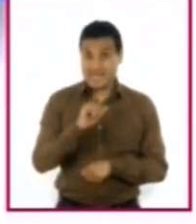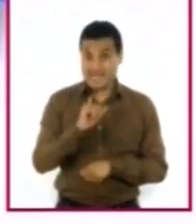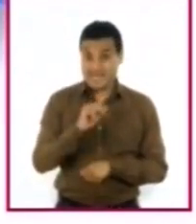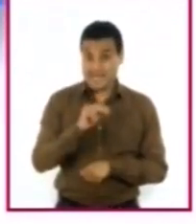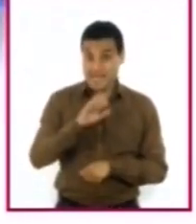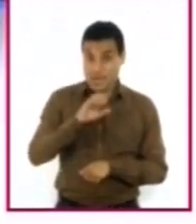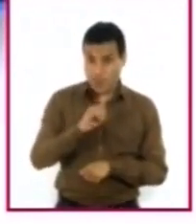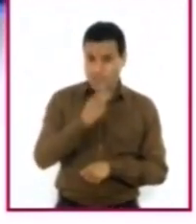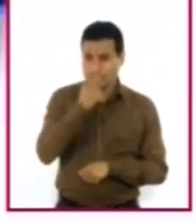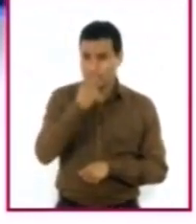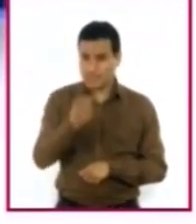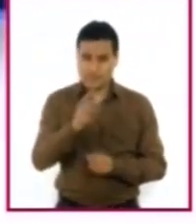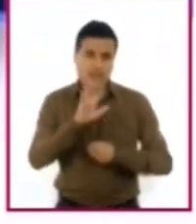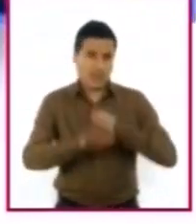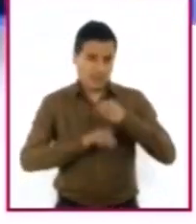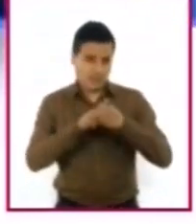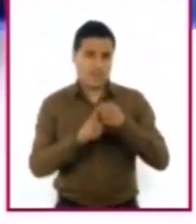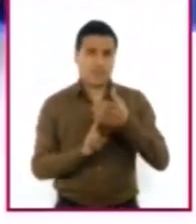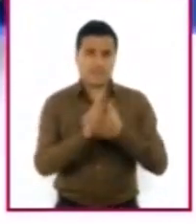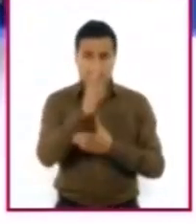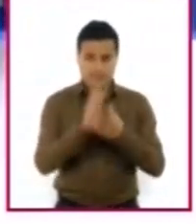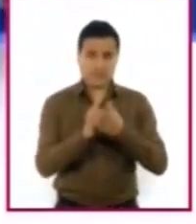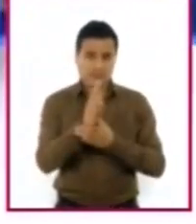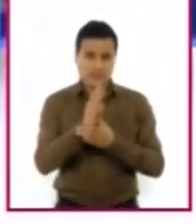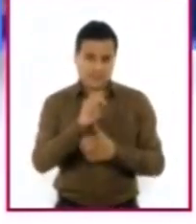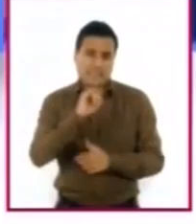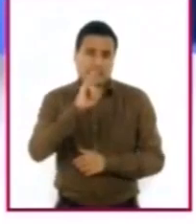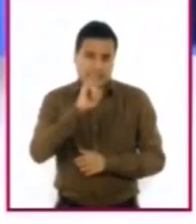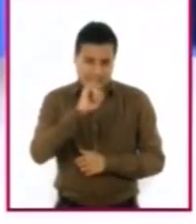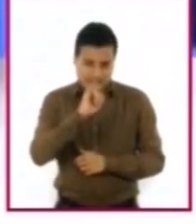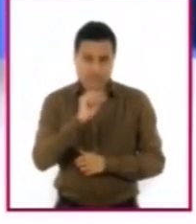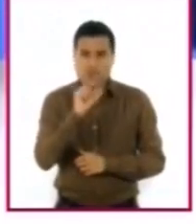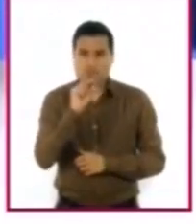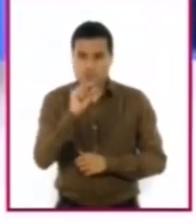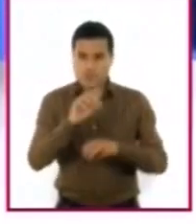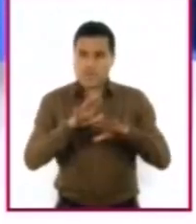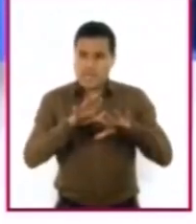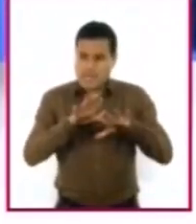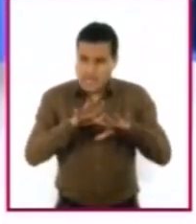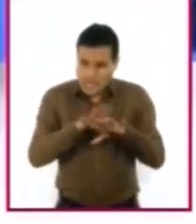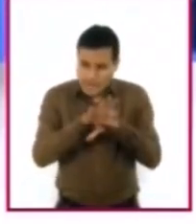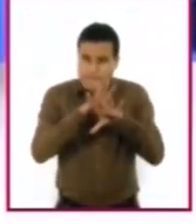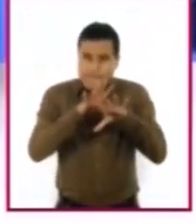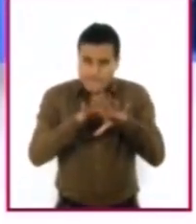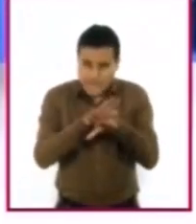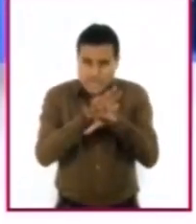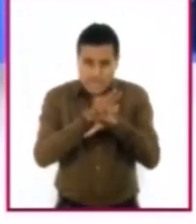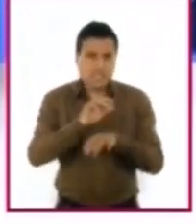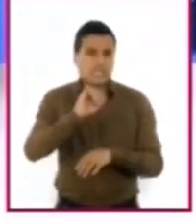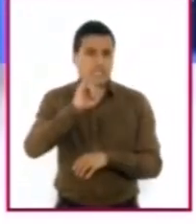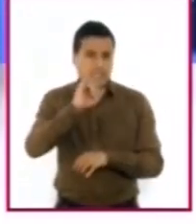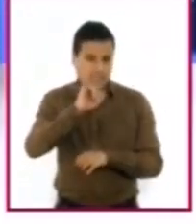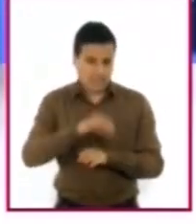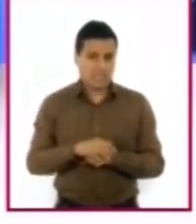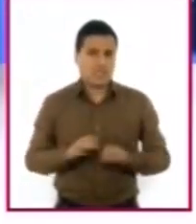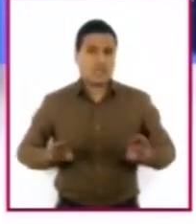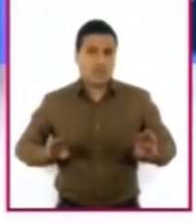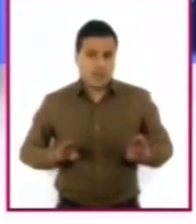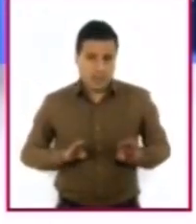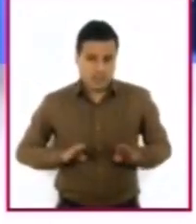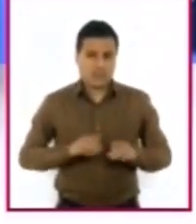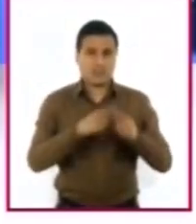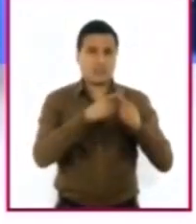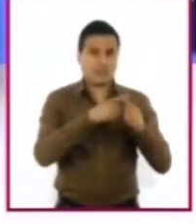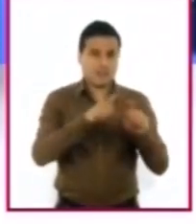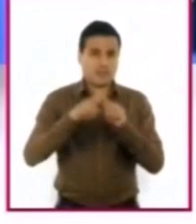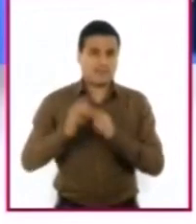las especies hubieran cambiado ligeramente y que existían pequeñas diferencias entre los individuos, opinaba que este